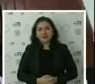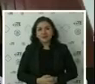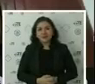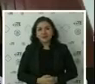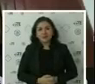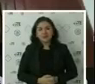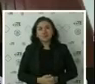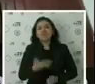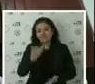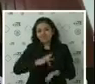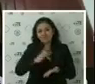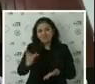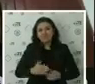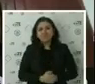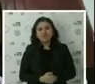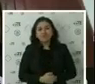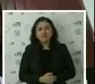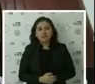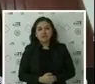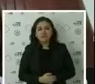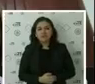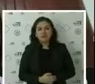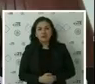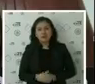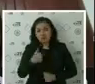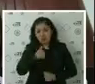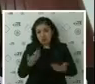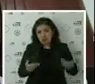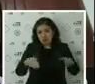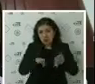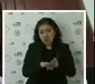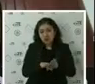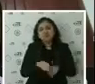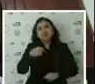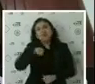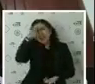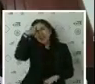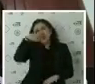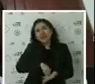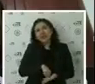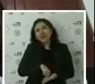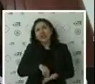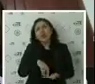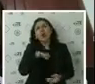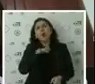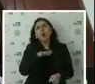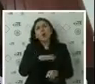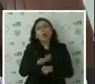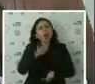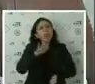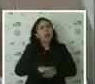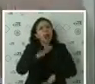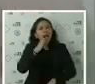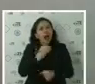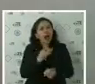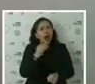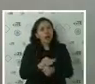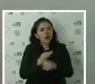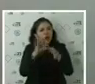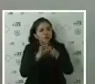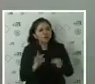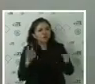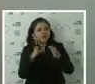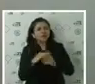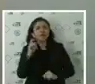Bueno, gracias. Bueno, pues para concluir, creo que pues lo que se puede sacar más que nada es